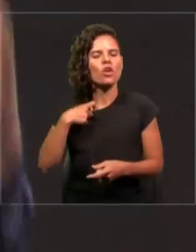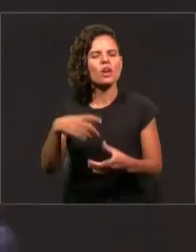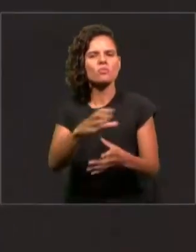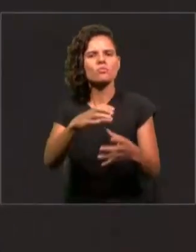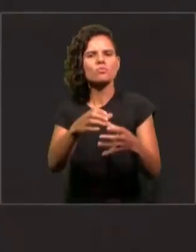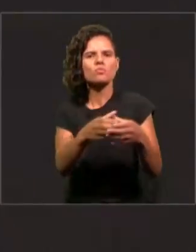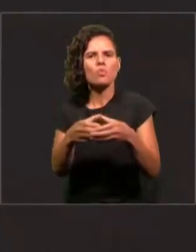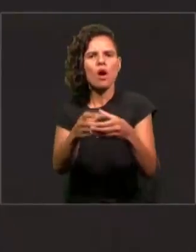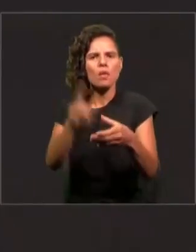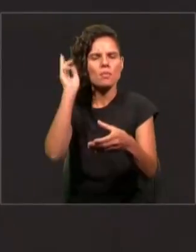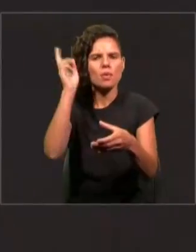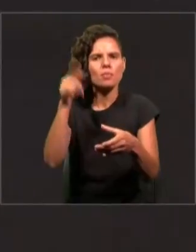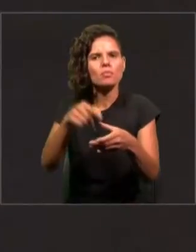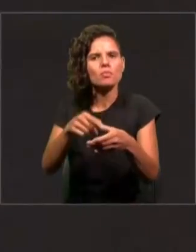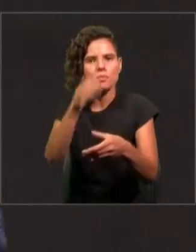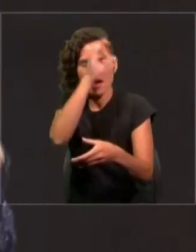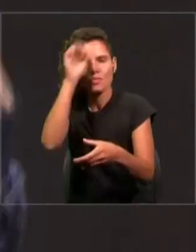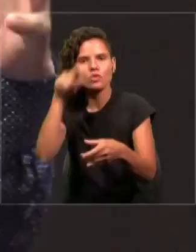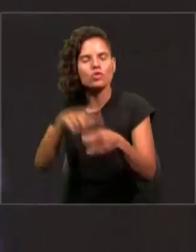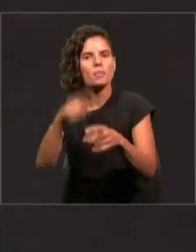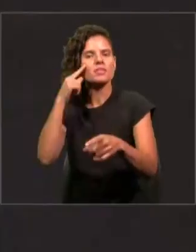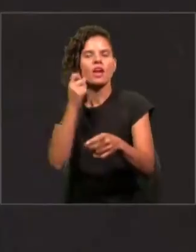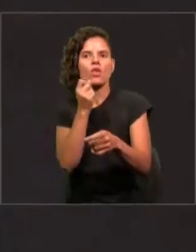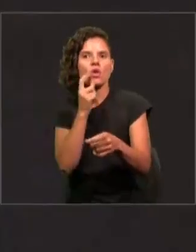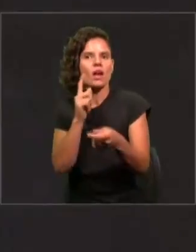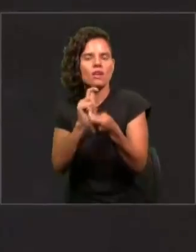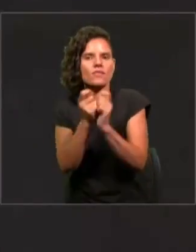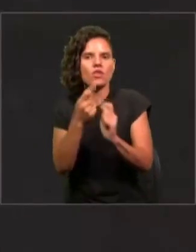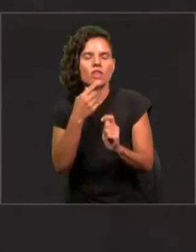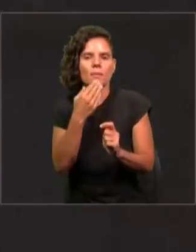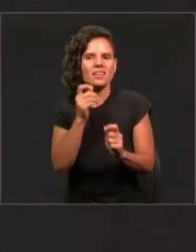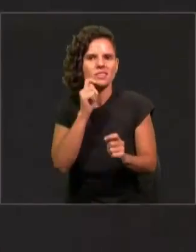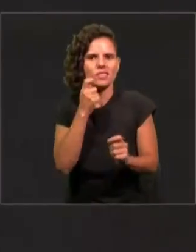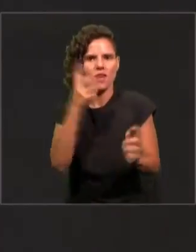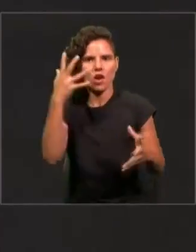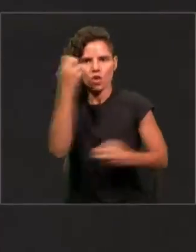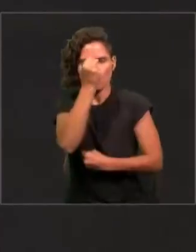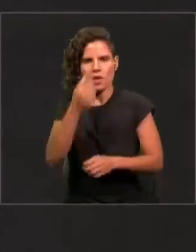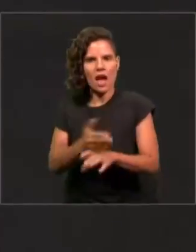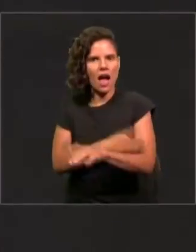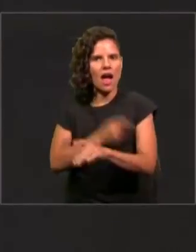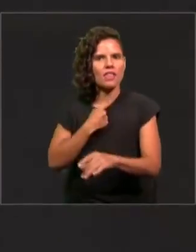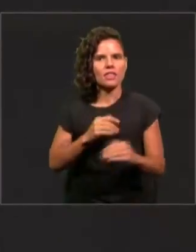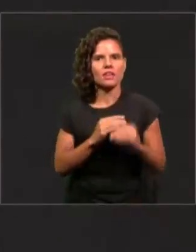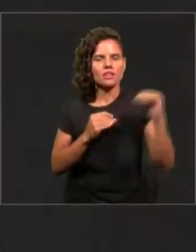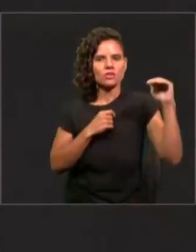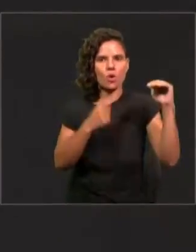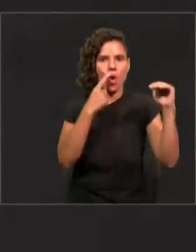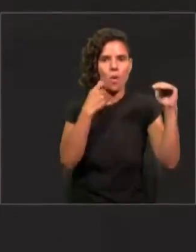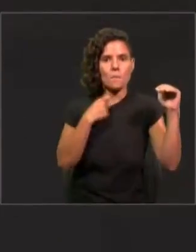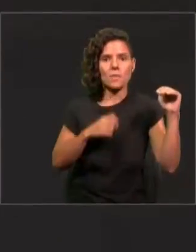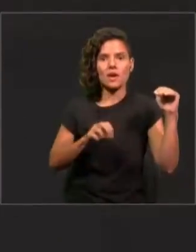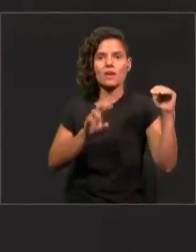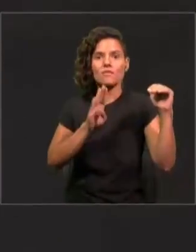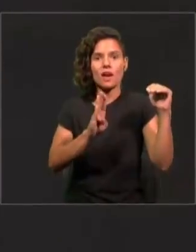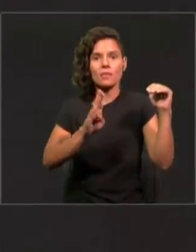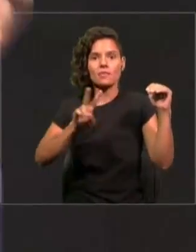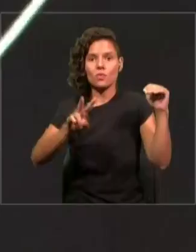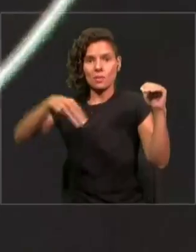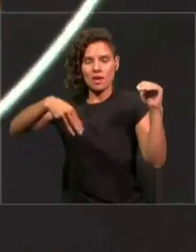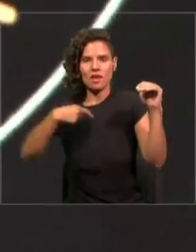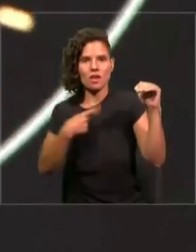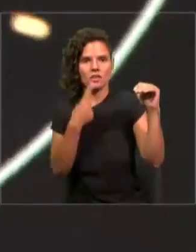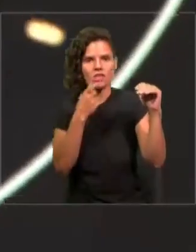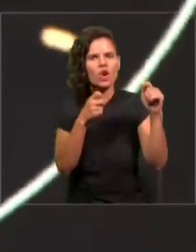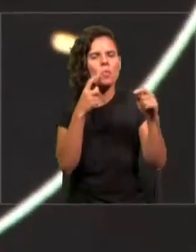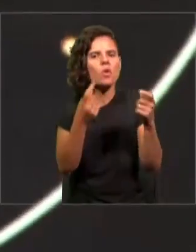ha erosionado el proyecto de colonialismo en el cual Benjamín Vicuña Mackenna lo sustentó como la conquista, o bien lo llamó en su libro de